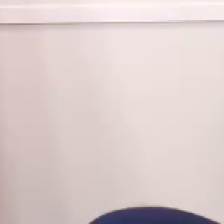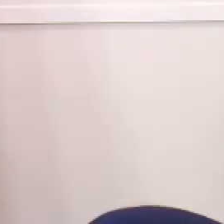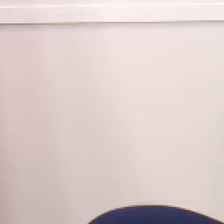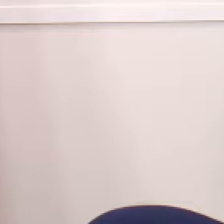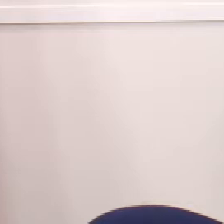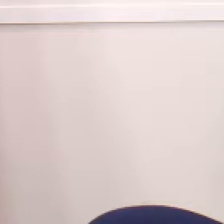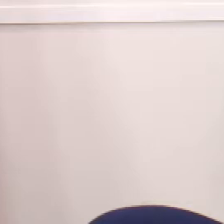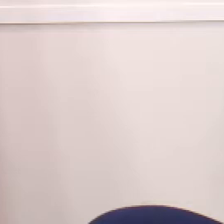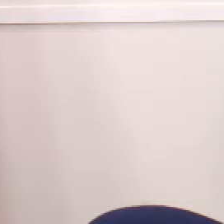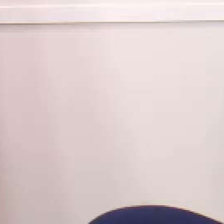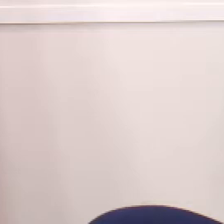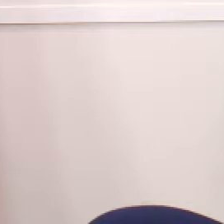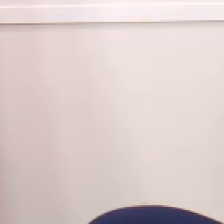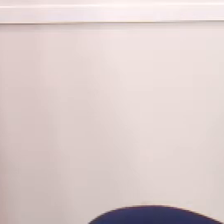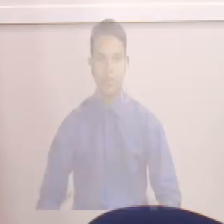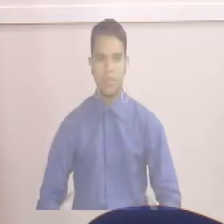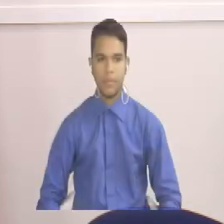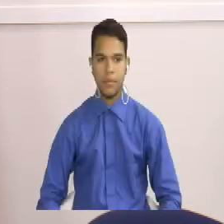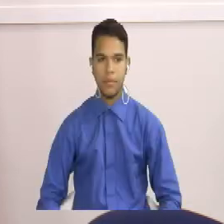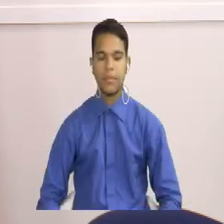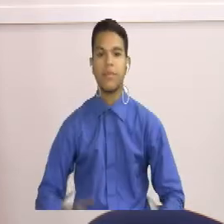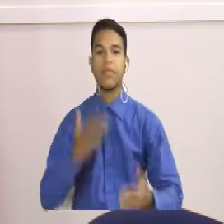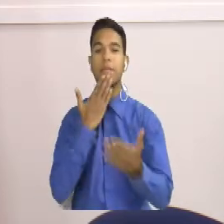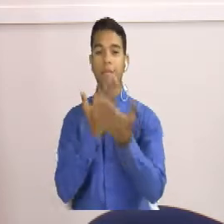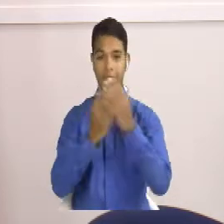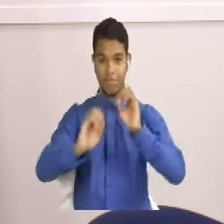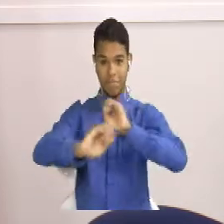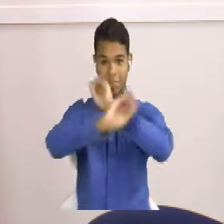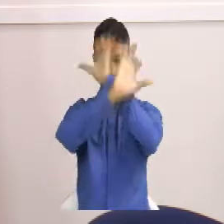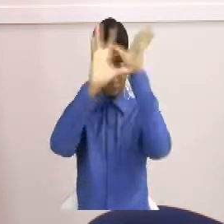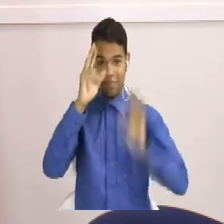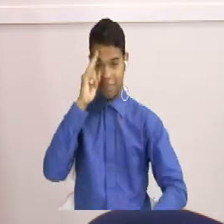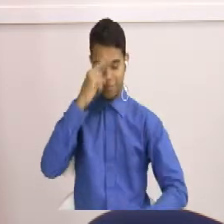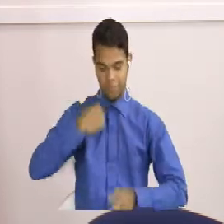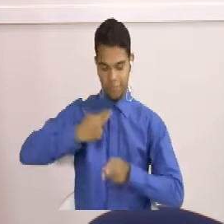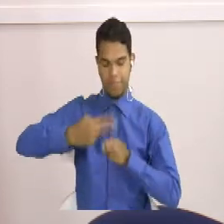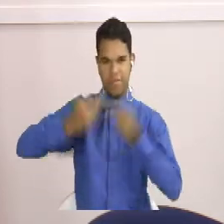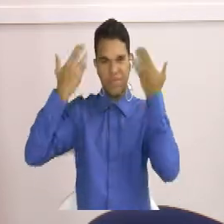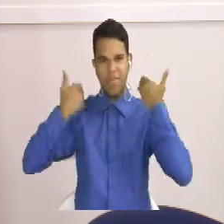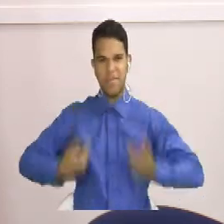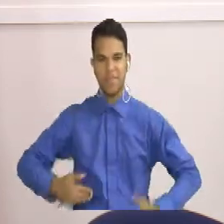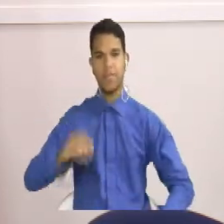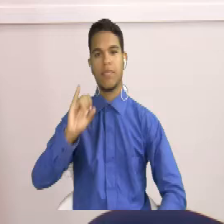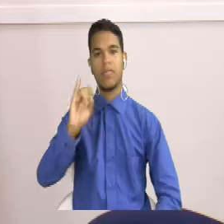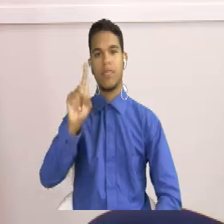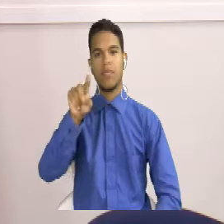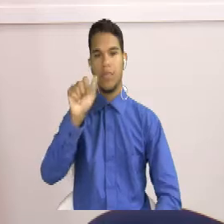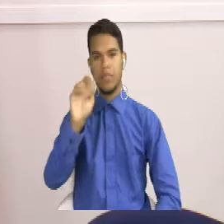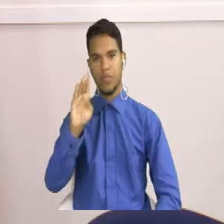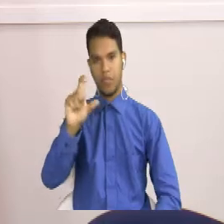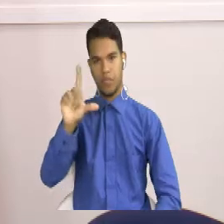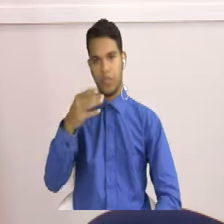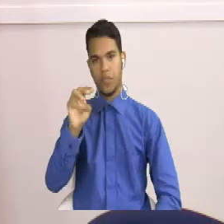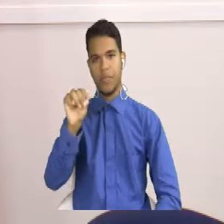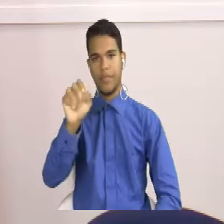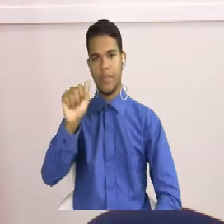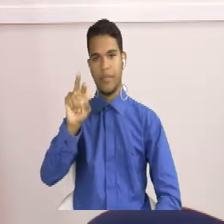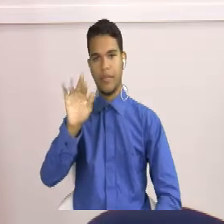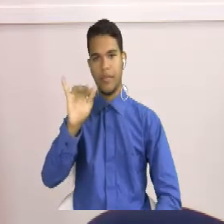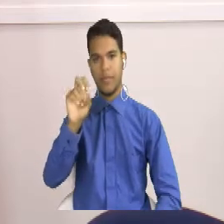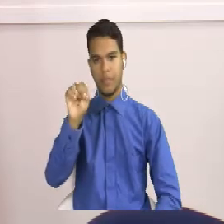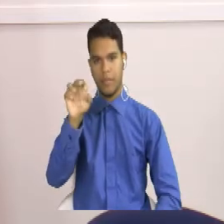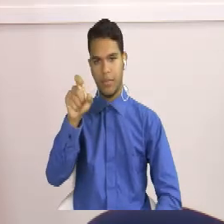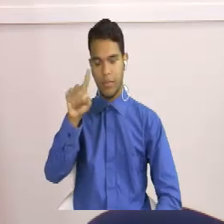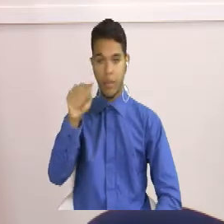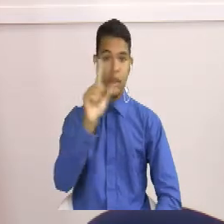Hola, muy pero muy buenos días a amables televidentes de Enlace Televisión. Mi nombre es Isabel Martínez, les recuerdo, los lunes y martes estamos con ustedes en este programa dedicado a